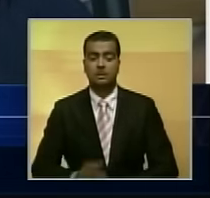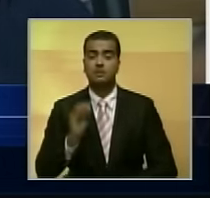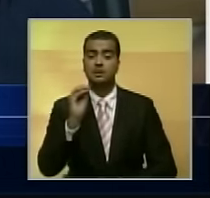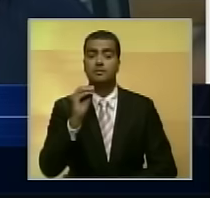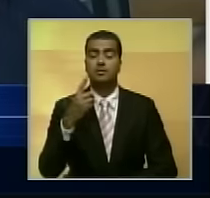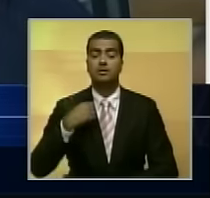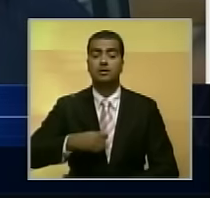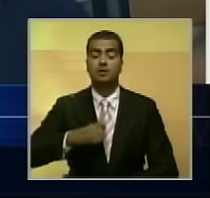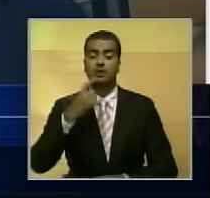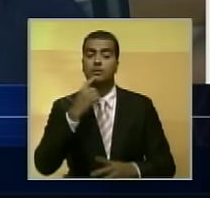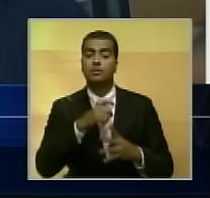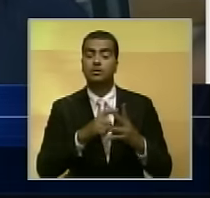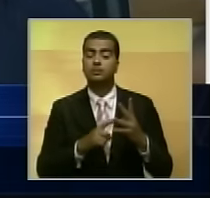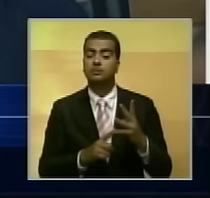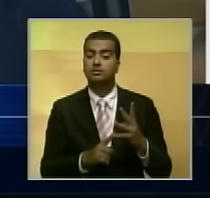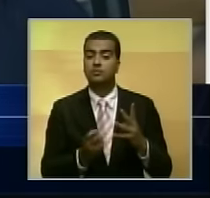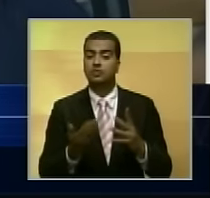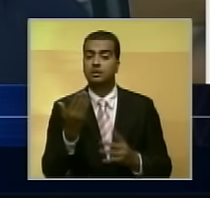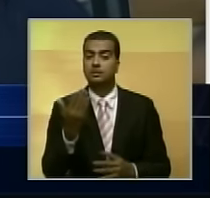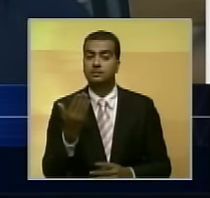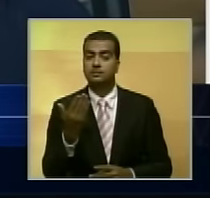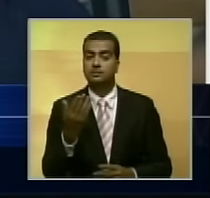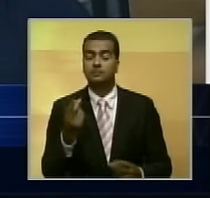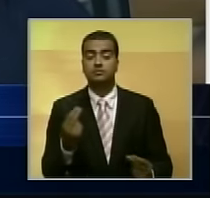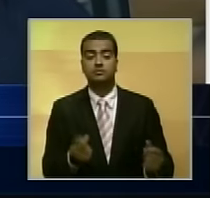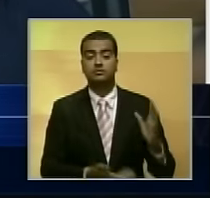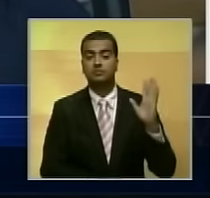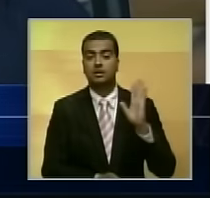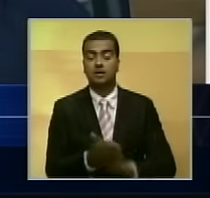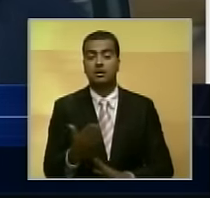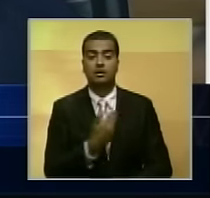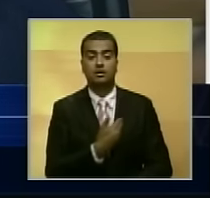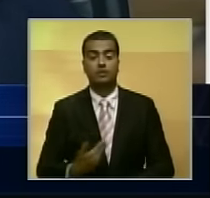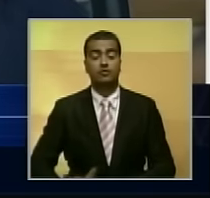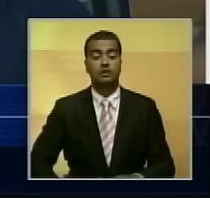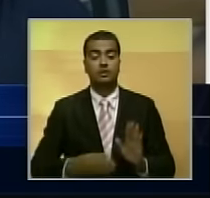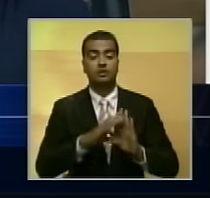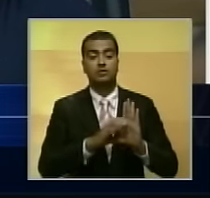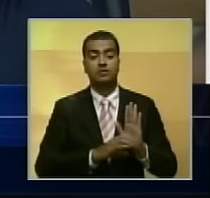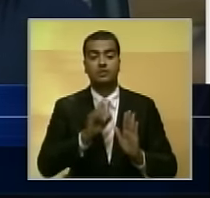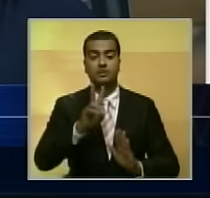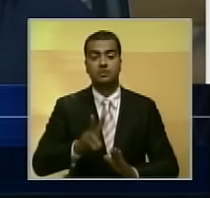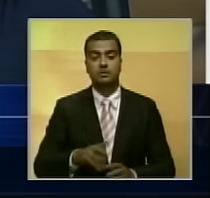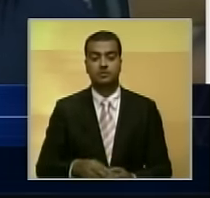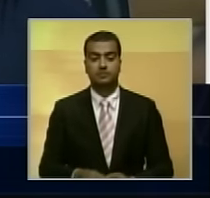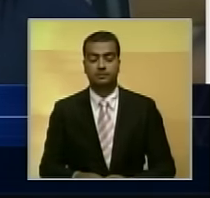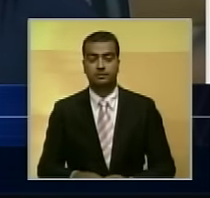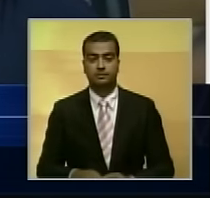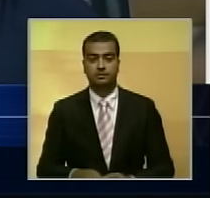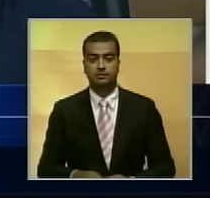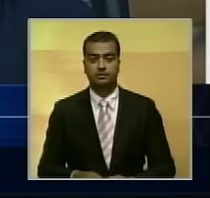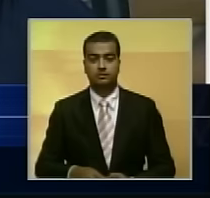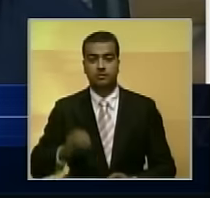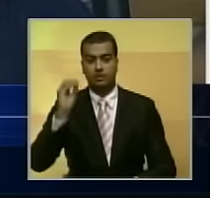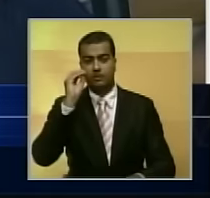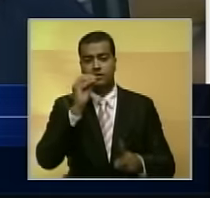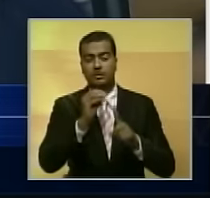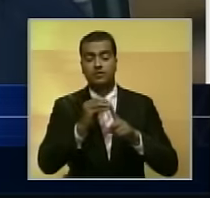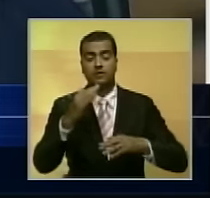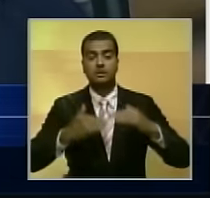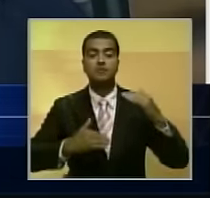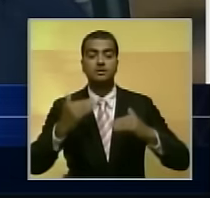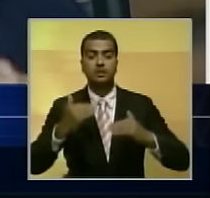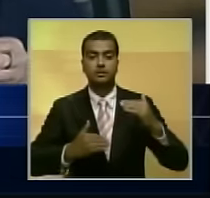tenía como contenido sacar al gobierno legítimo y constitucional de Venezuela, objetivo